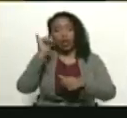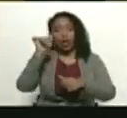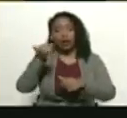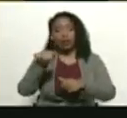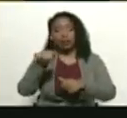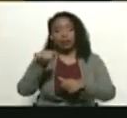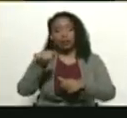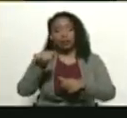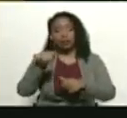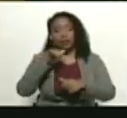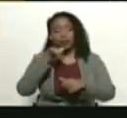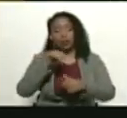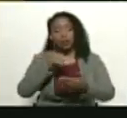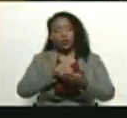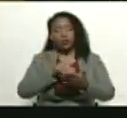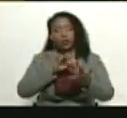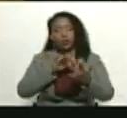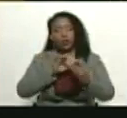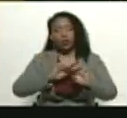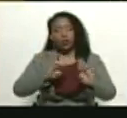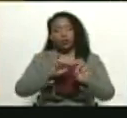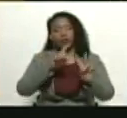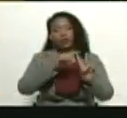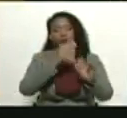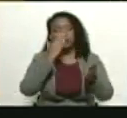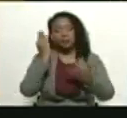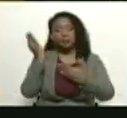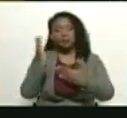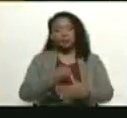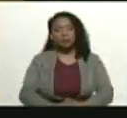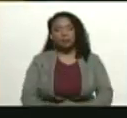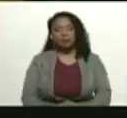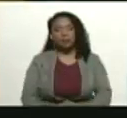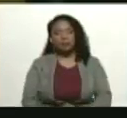hasta ahora y con ella retornamos el pase a los estudios de Venezolana de Televisión. Adelante.